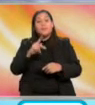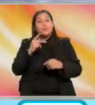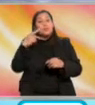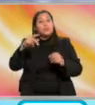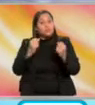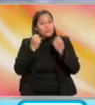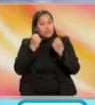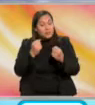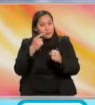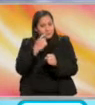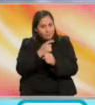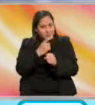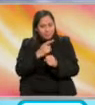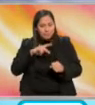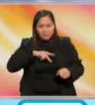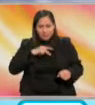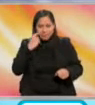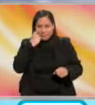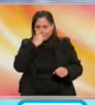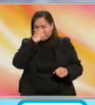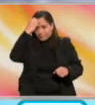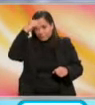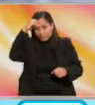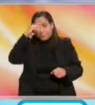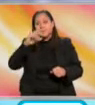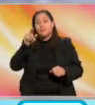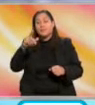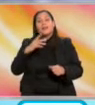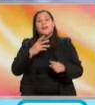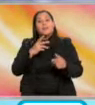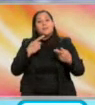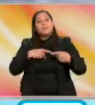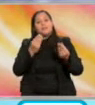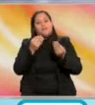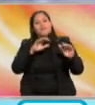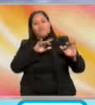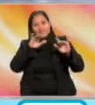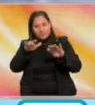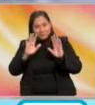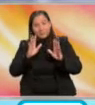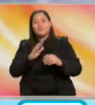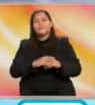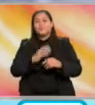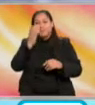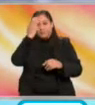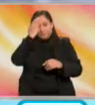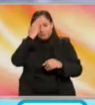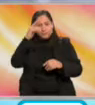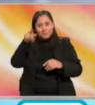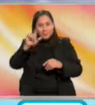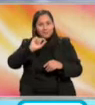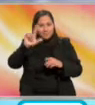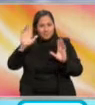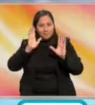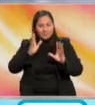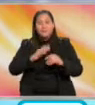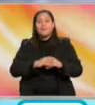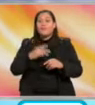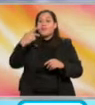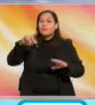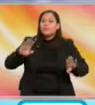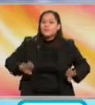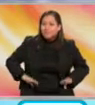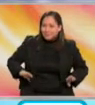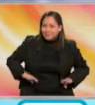principal, a mi manera de ver, es que tiene ya muchos clientes. Es Ok. muy conocido. Sí. Su manera de ser,